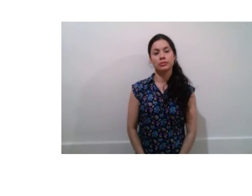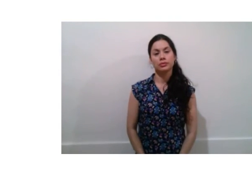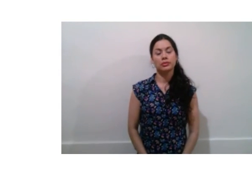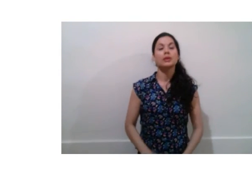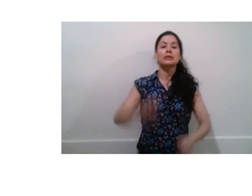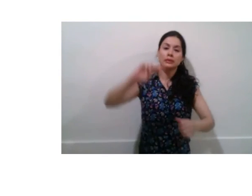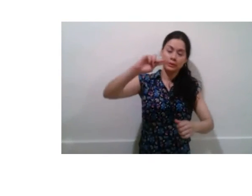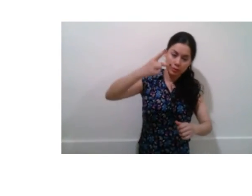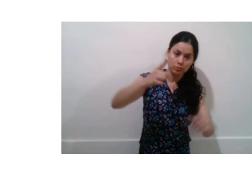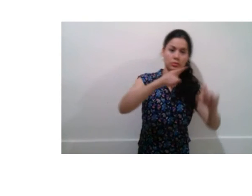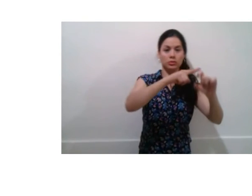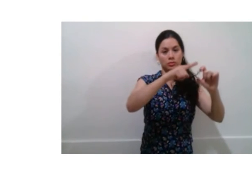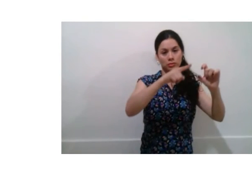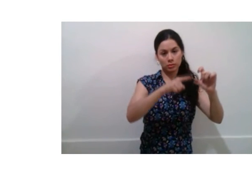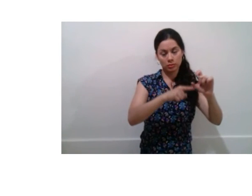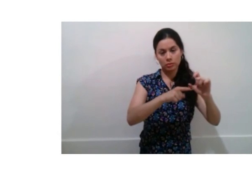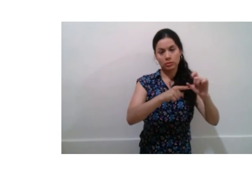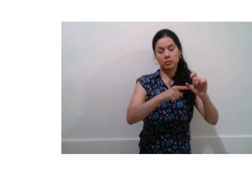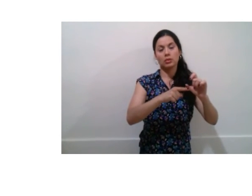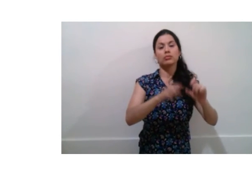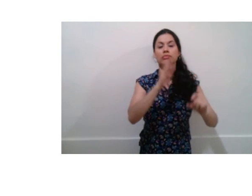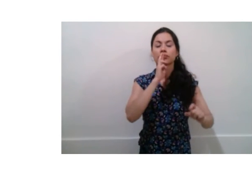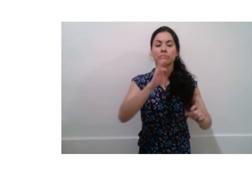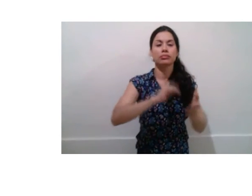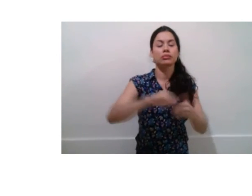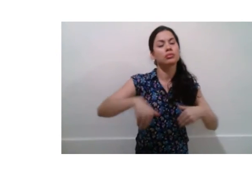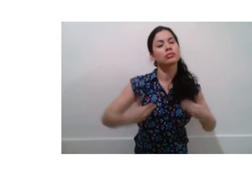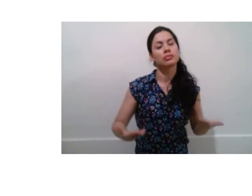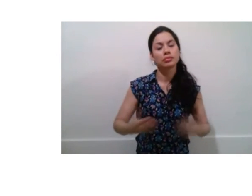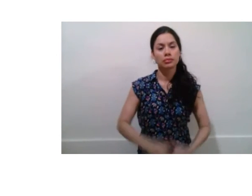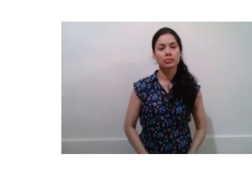en la segunda ecuación y nos quedaría